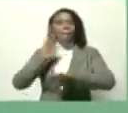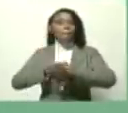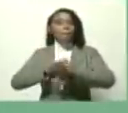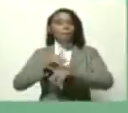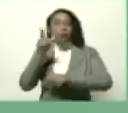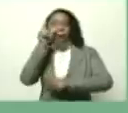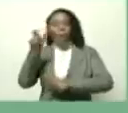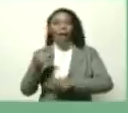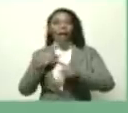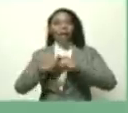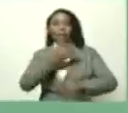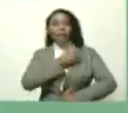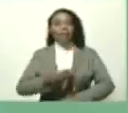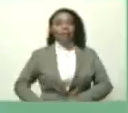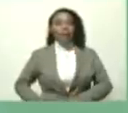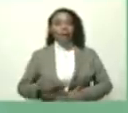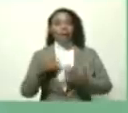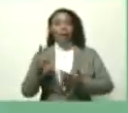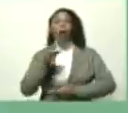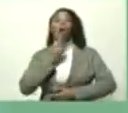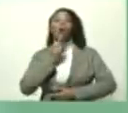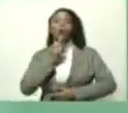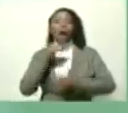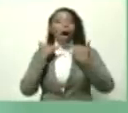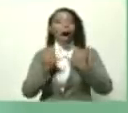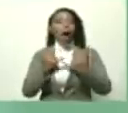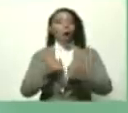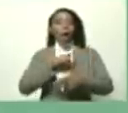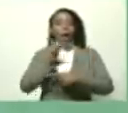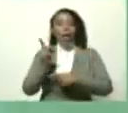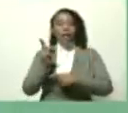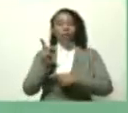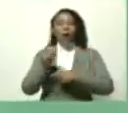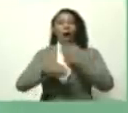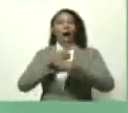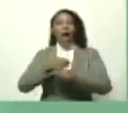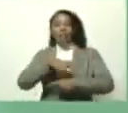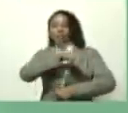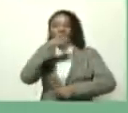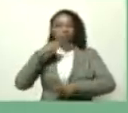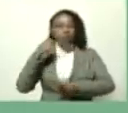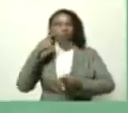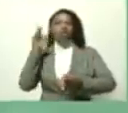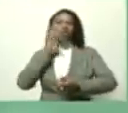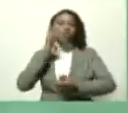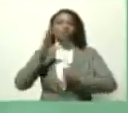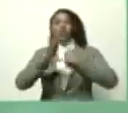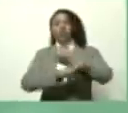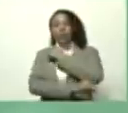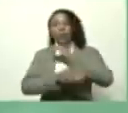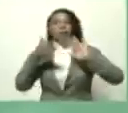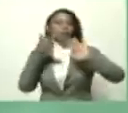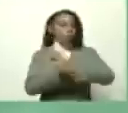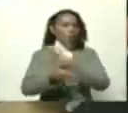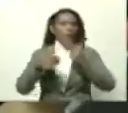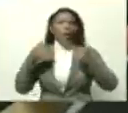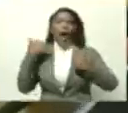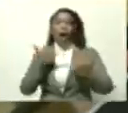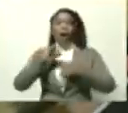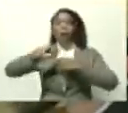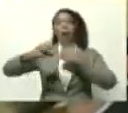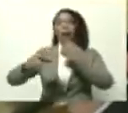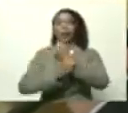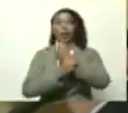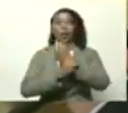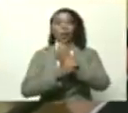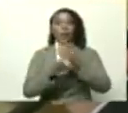del expresidente de Honduras. Es ahora que es tildado de narcotraficante, de corrupto. Pero aquí está Juan Guaidó